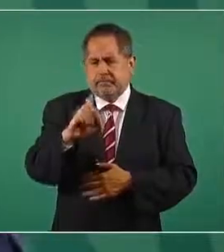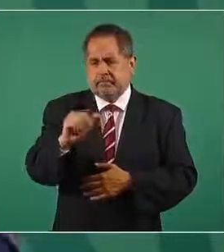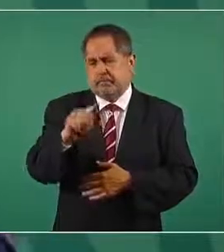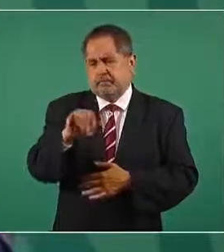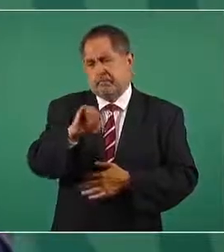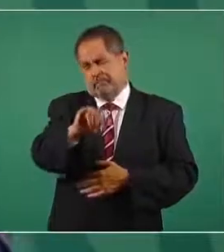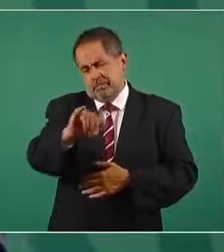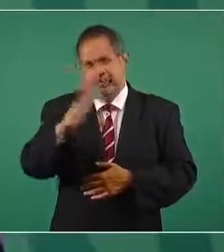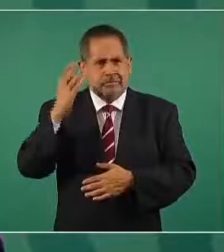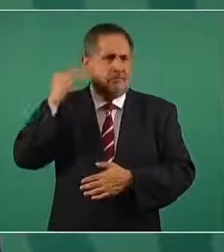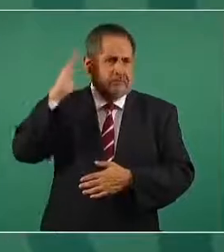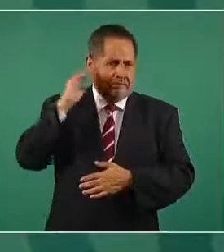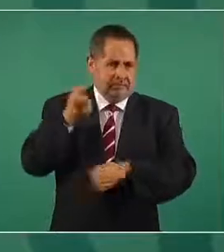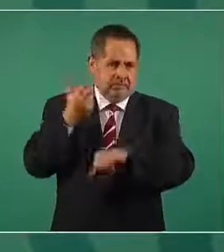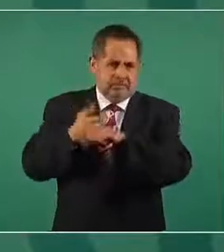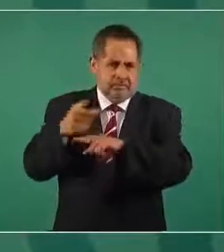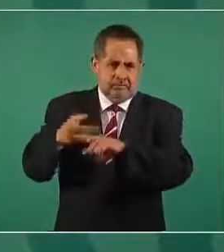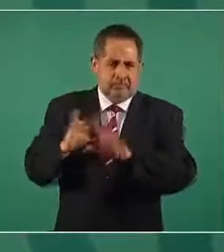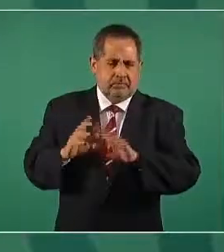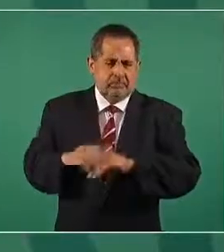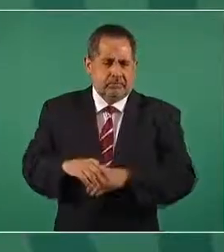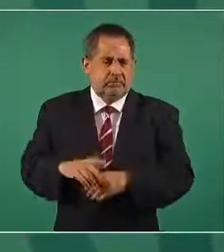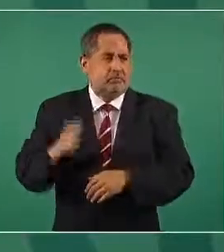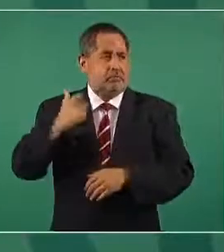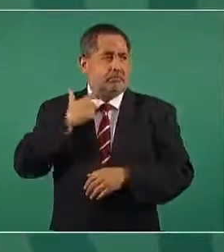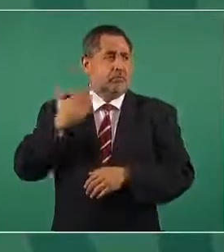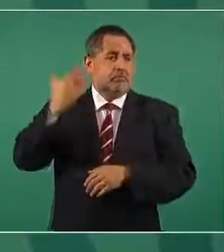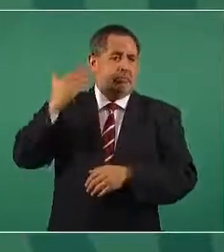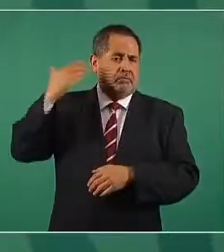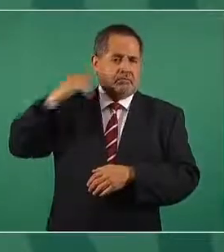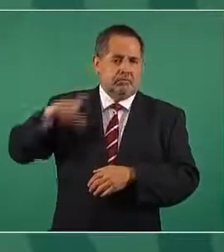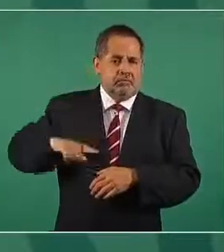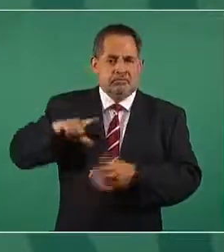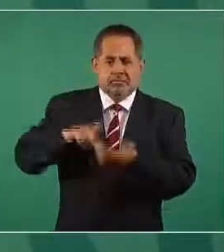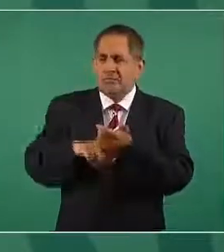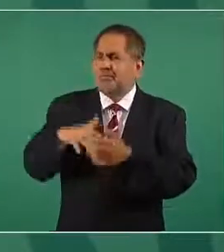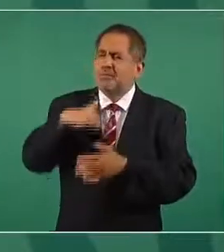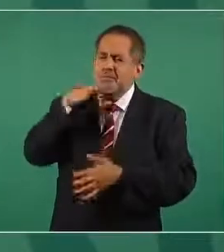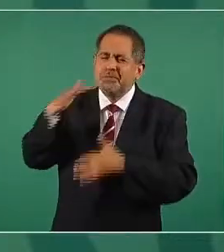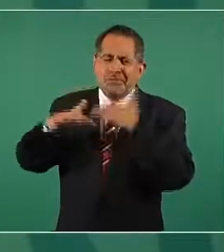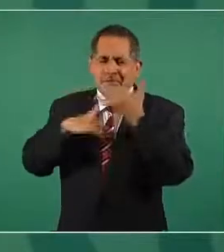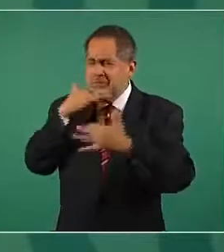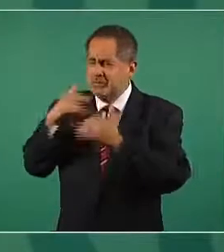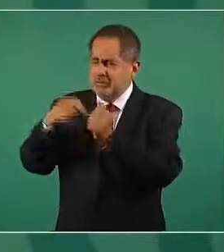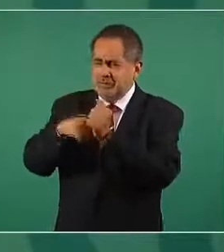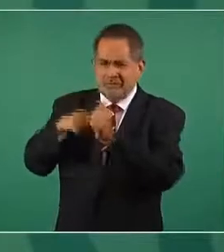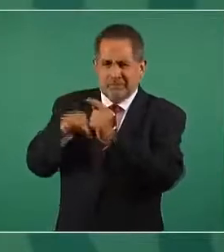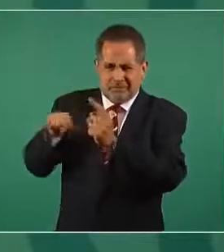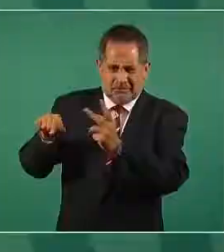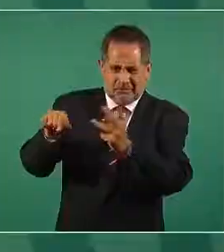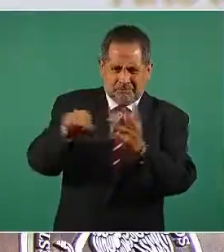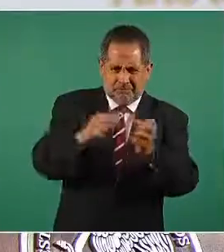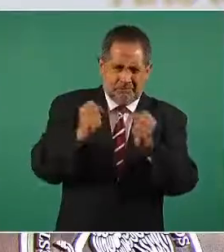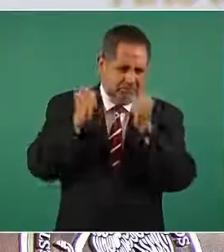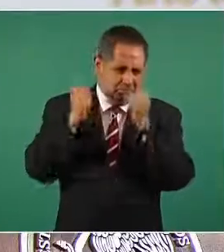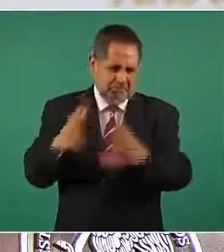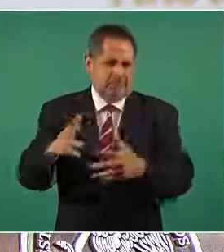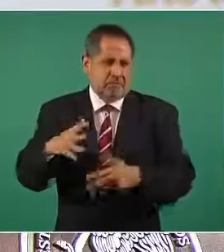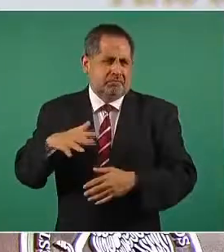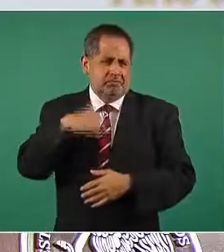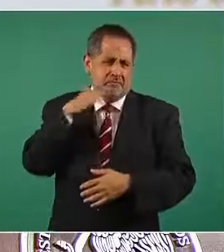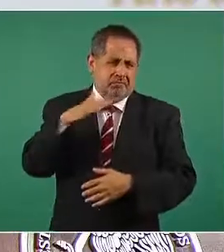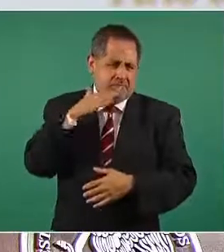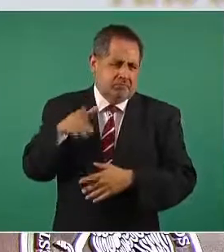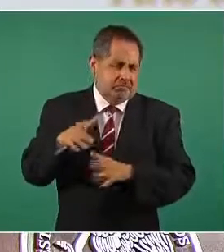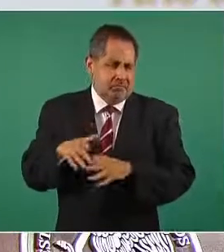pues el gobierno estaba tomado, estaba secuestrado por la delincuencia.